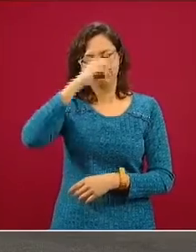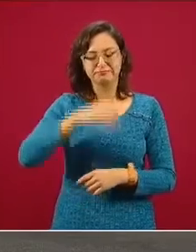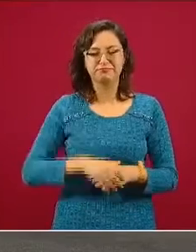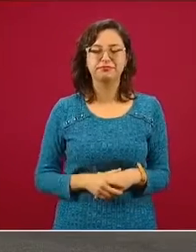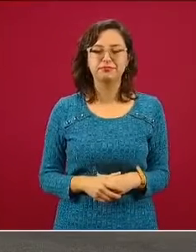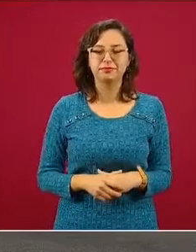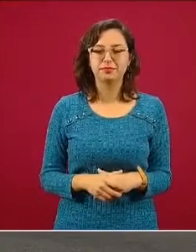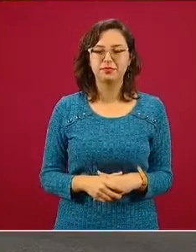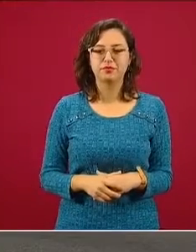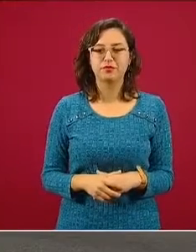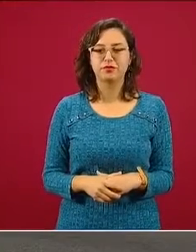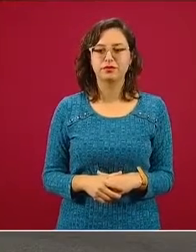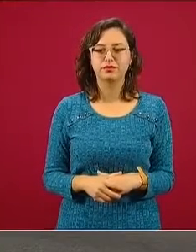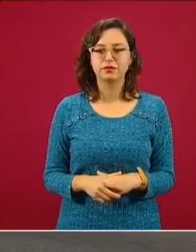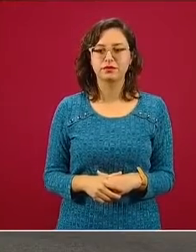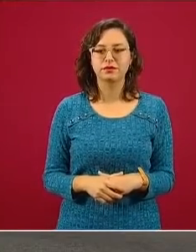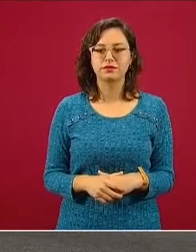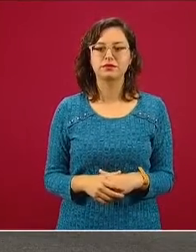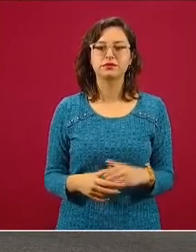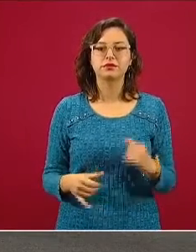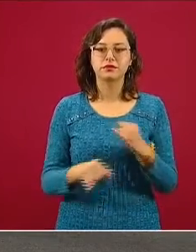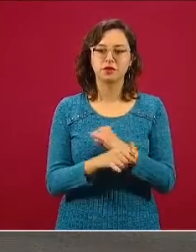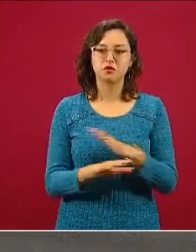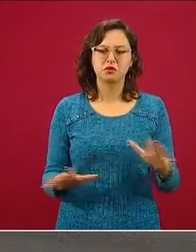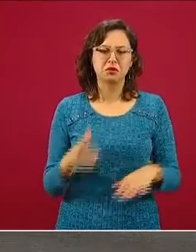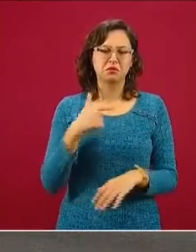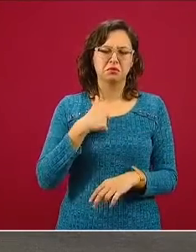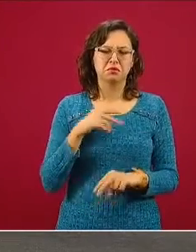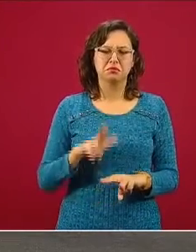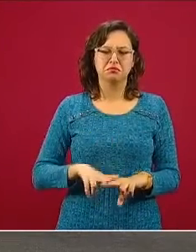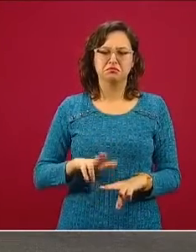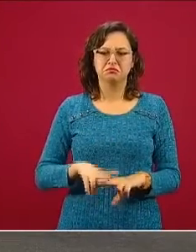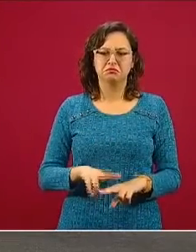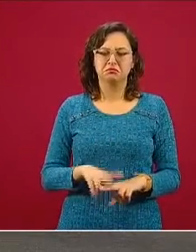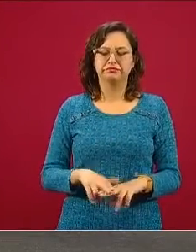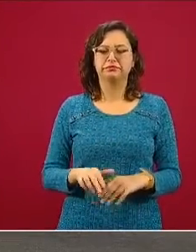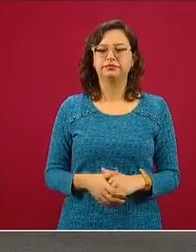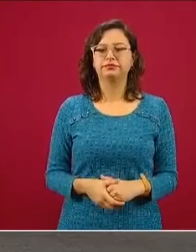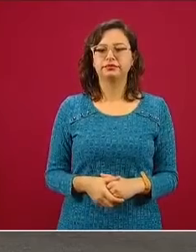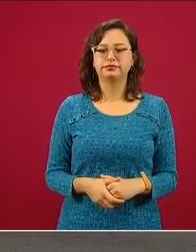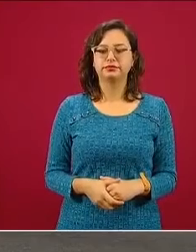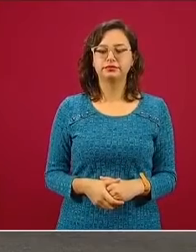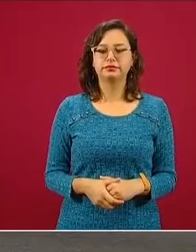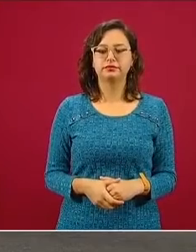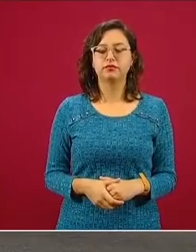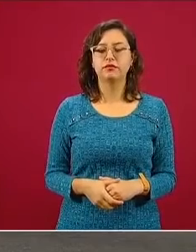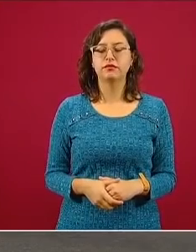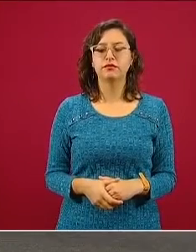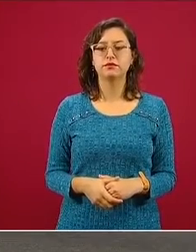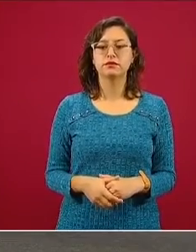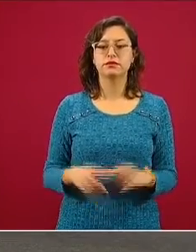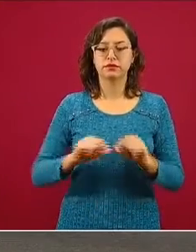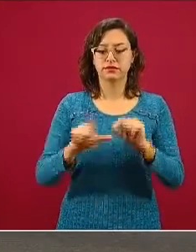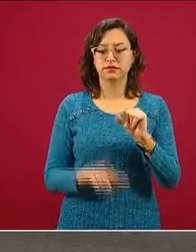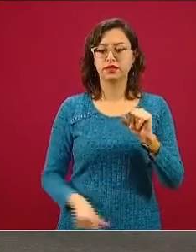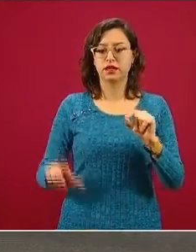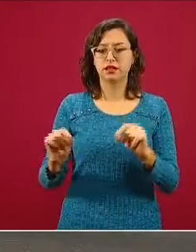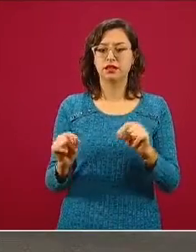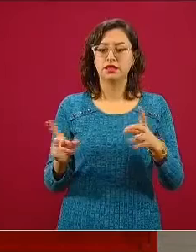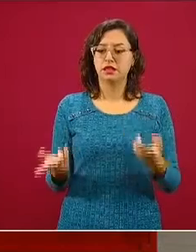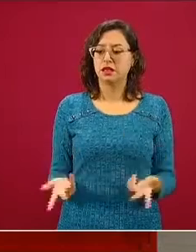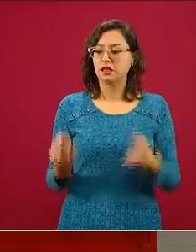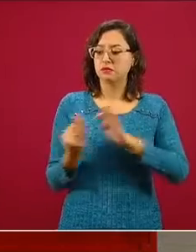Vamos a pasar al informe técnico, esta vez lo presentaré desde aquí. Hoy es el día 49 de la Jornada Nacional de